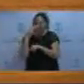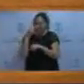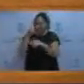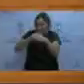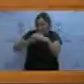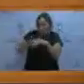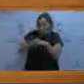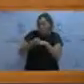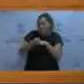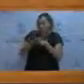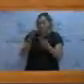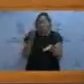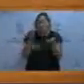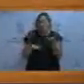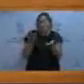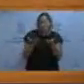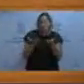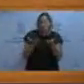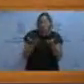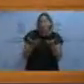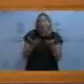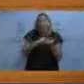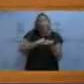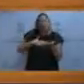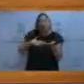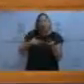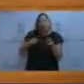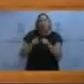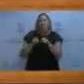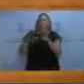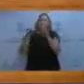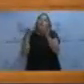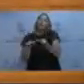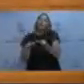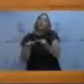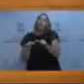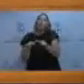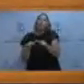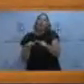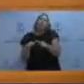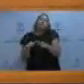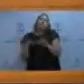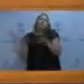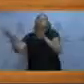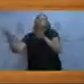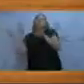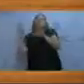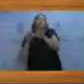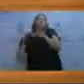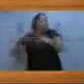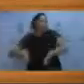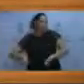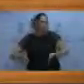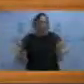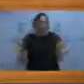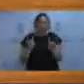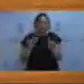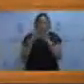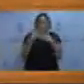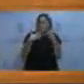manera, no de forma arbitraria, ¿no? Y en quinto y último lugar, mire, a me preocupa porque usted ha hablado que en marzo de